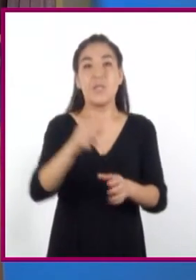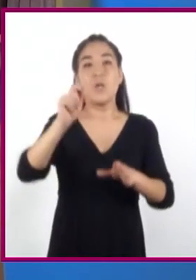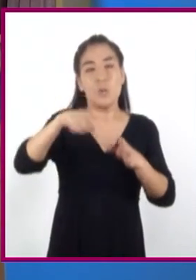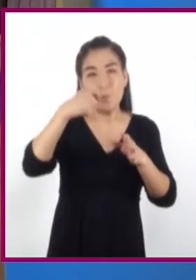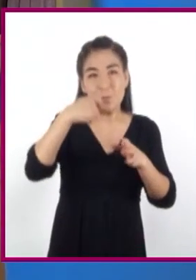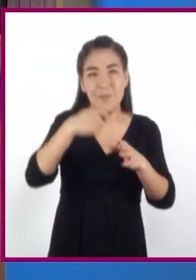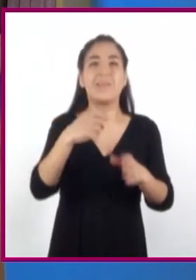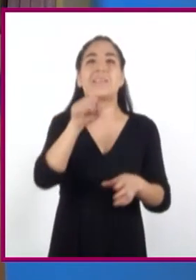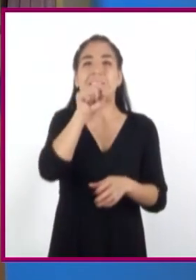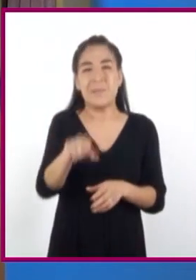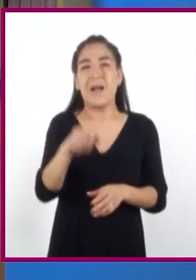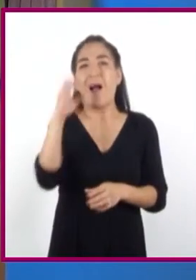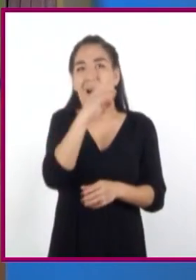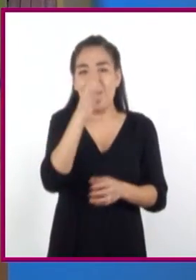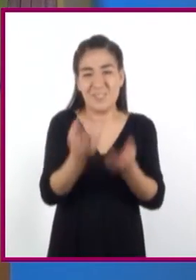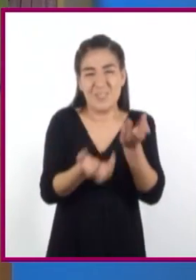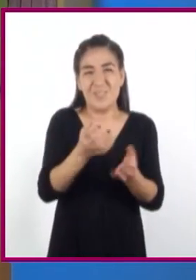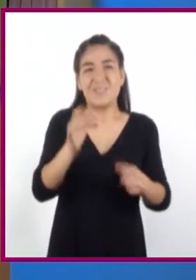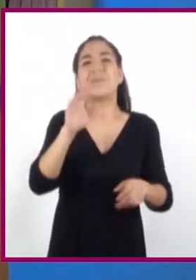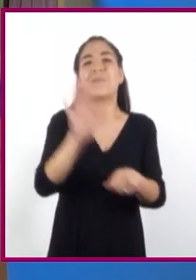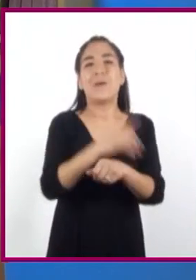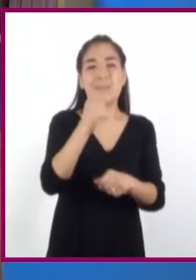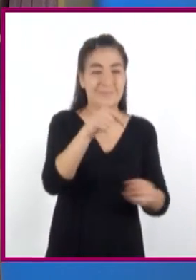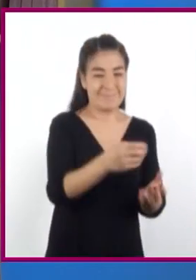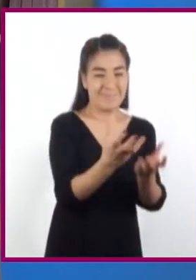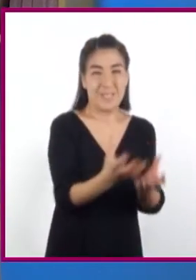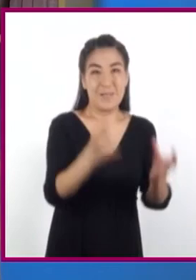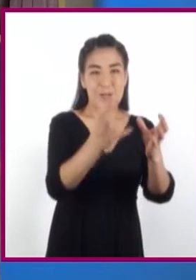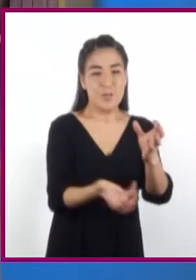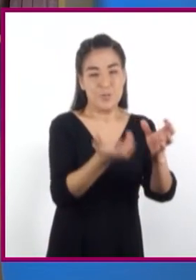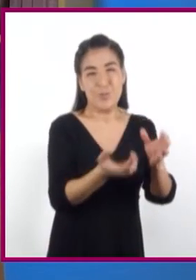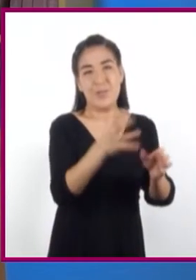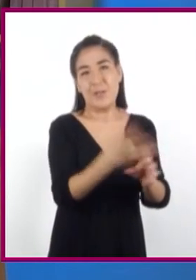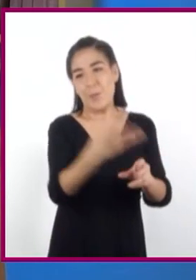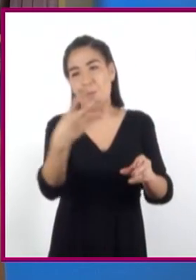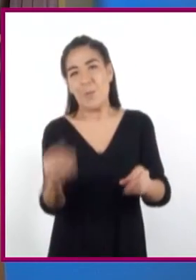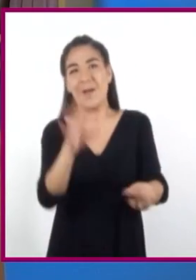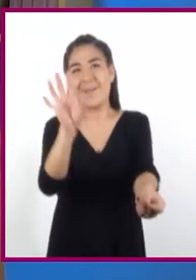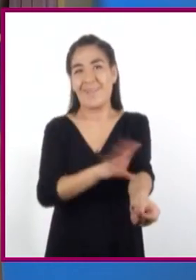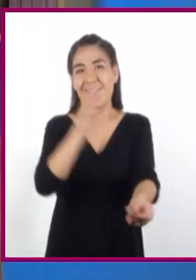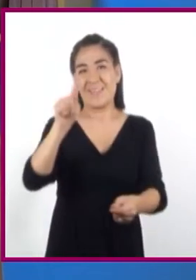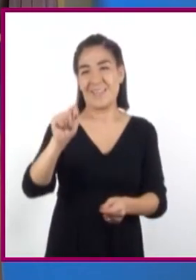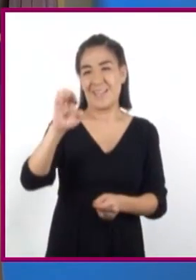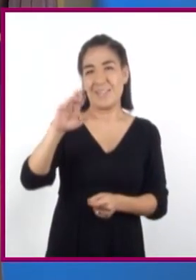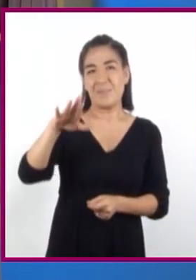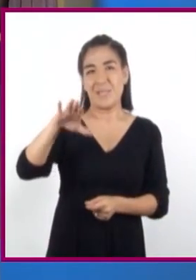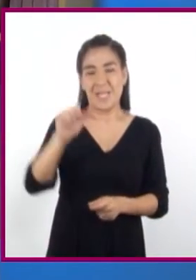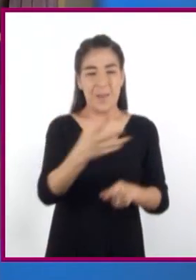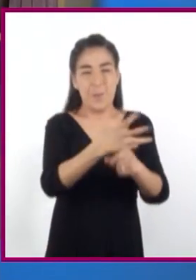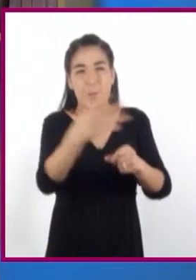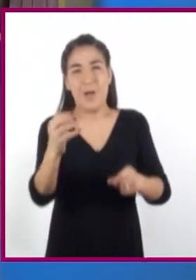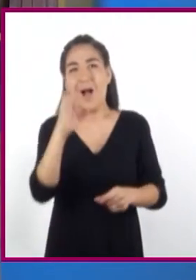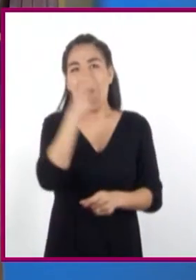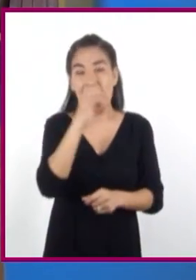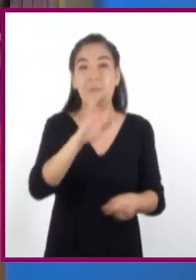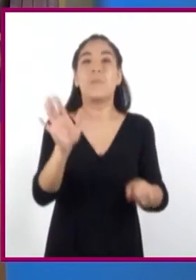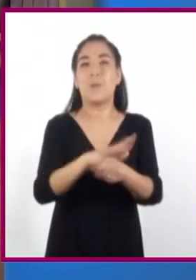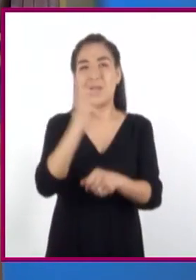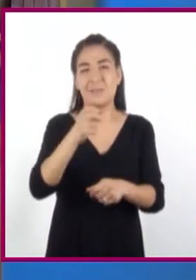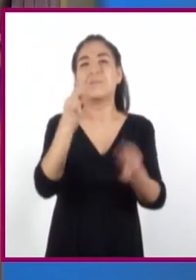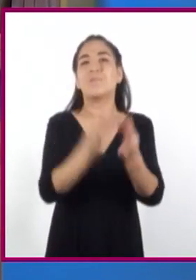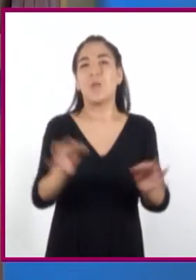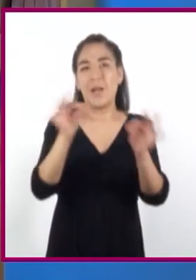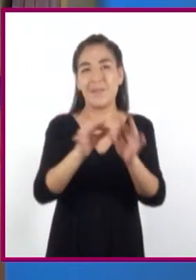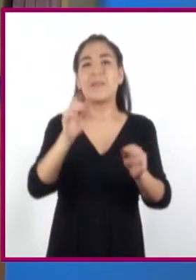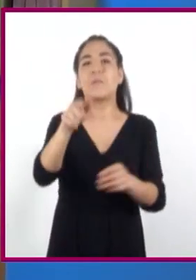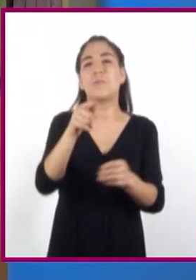se calentará porque la olla le transfiere energía térmica. En este caso, es importante tomarla con un trapo